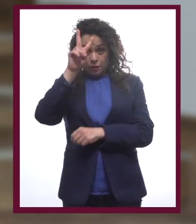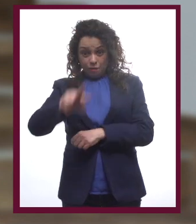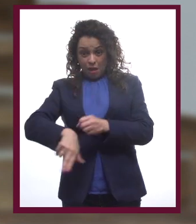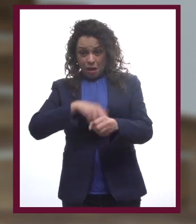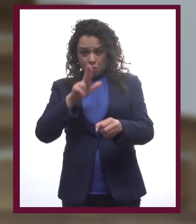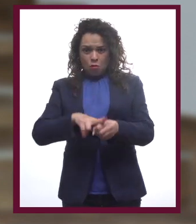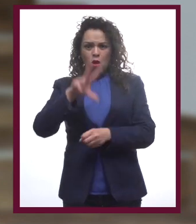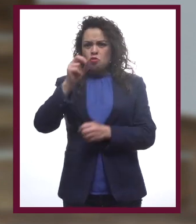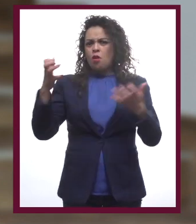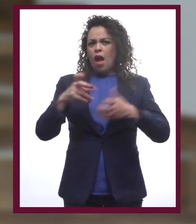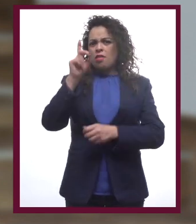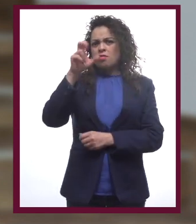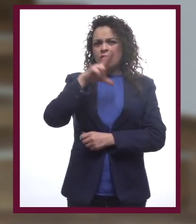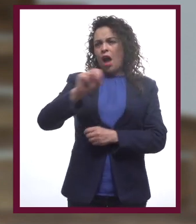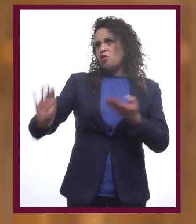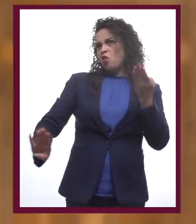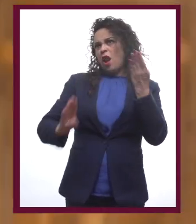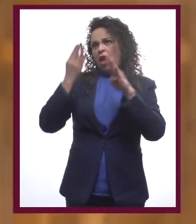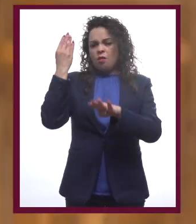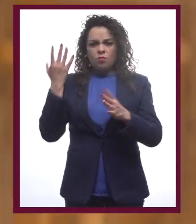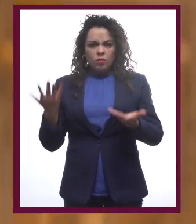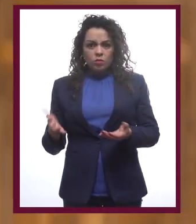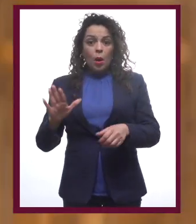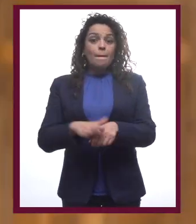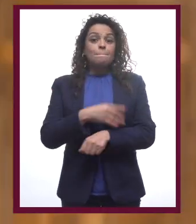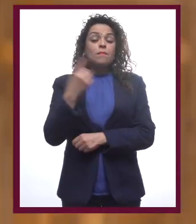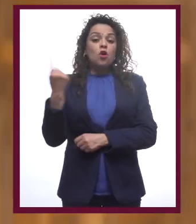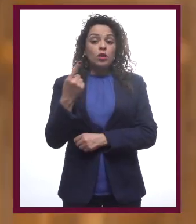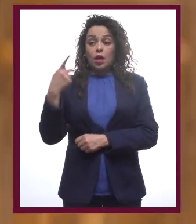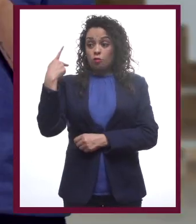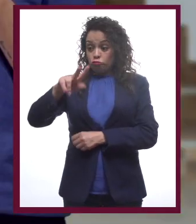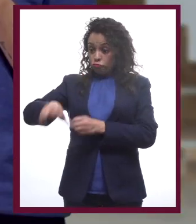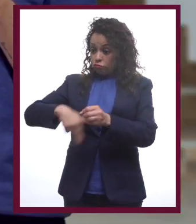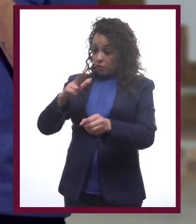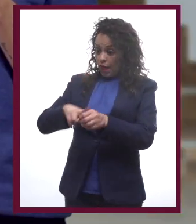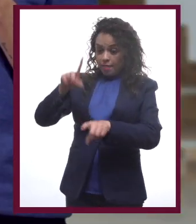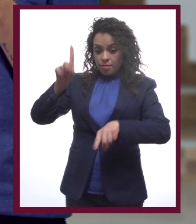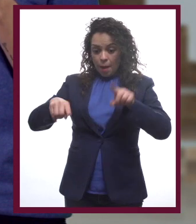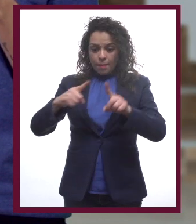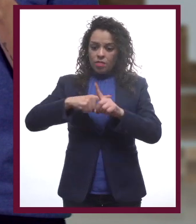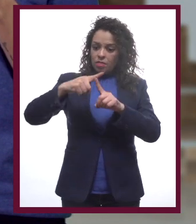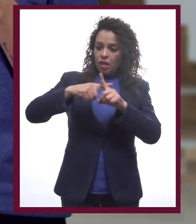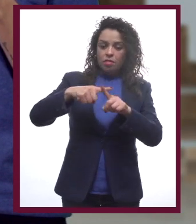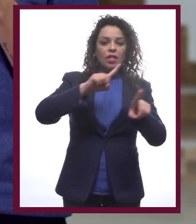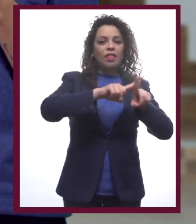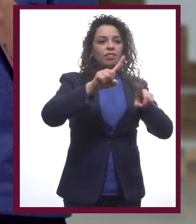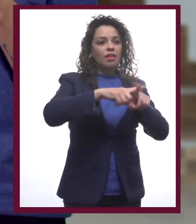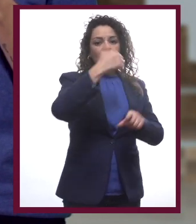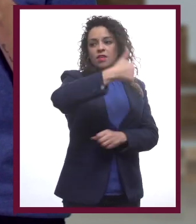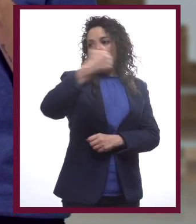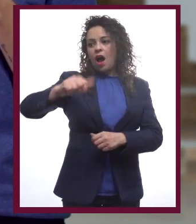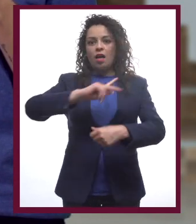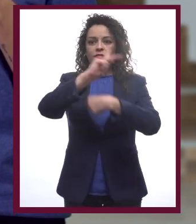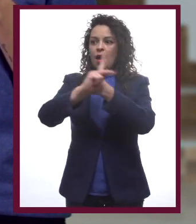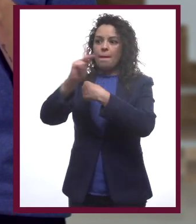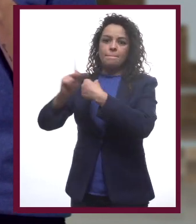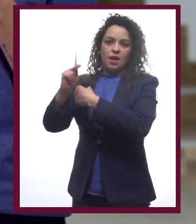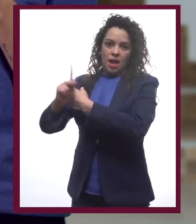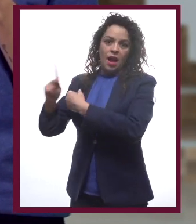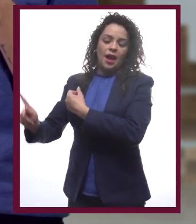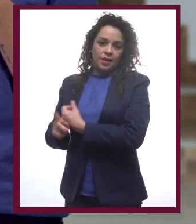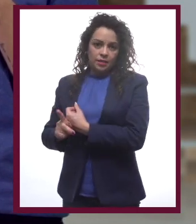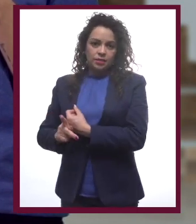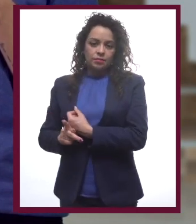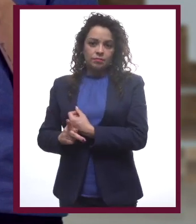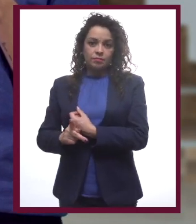Si fuera natural, no habría afectado a todo el mundo así, porque dependiendo de la naturaleza, la temperatura es distinta en